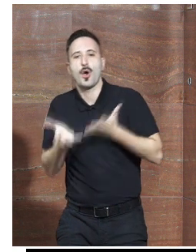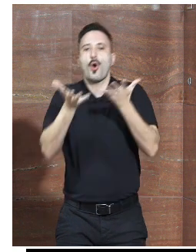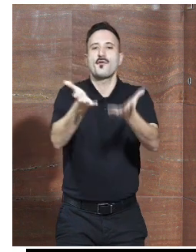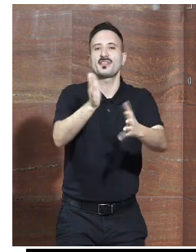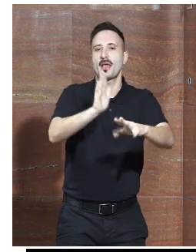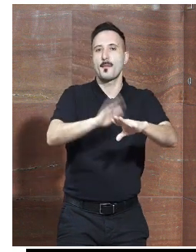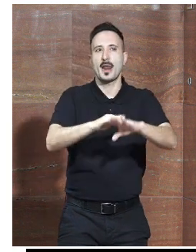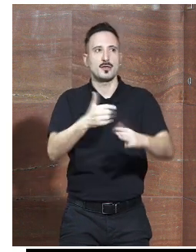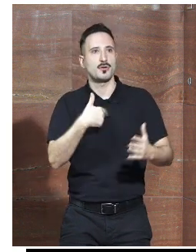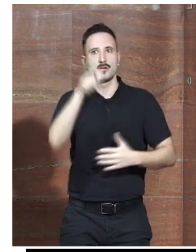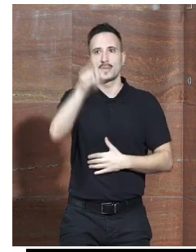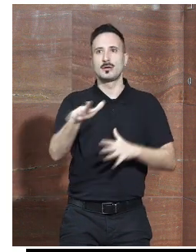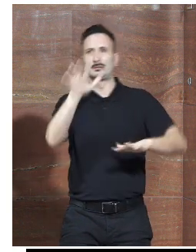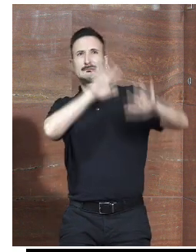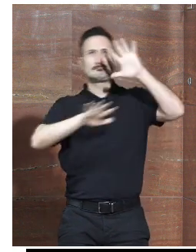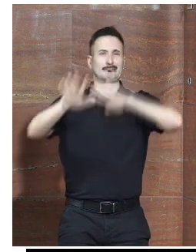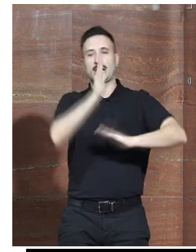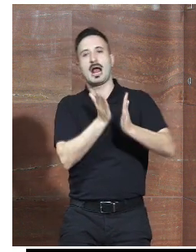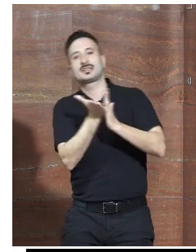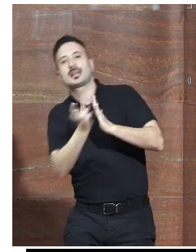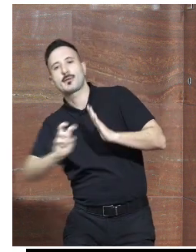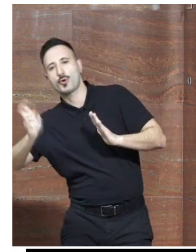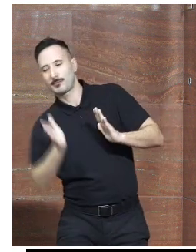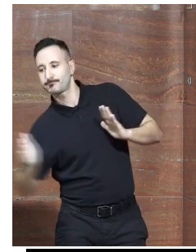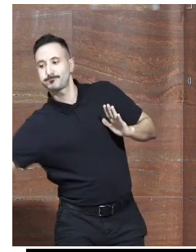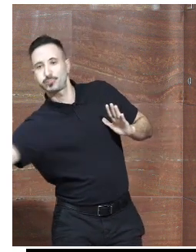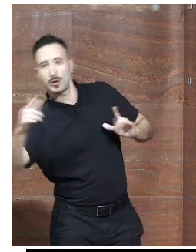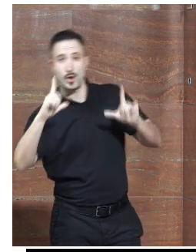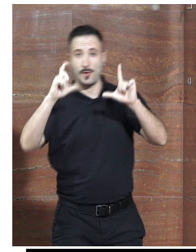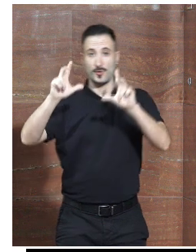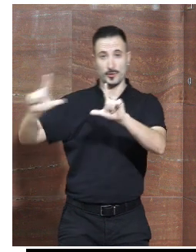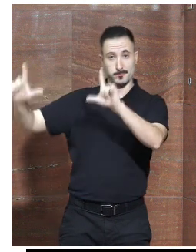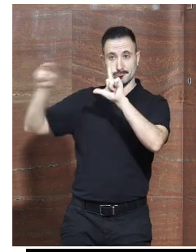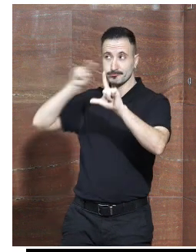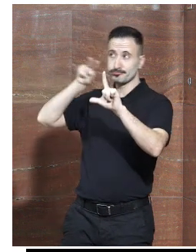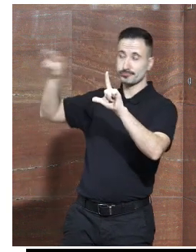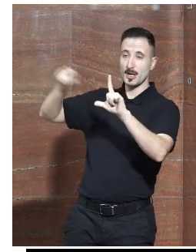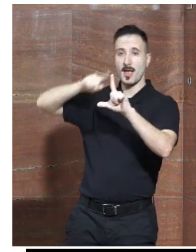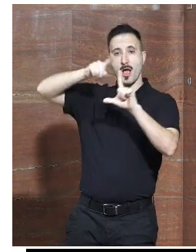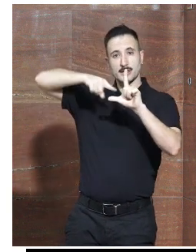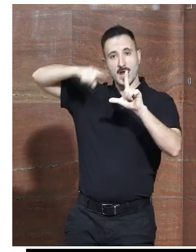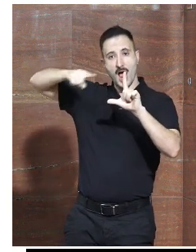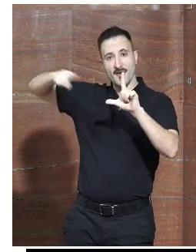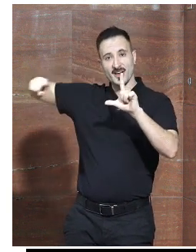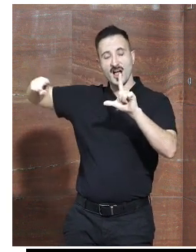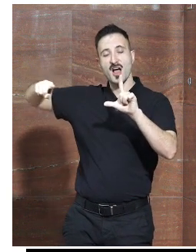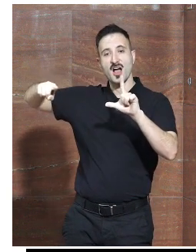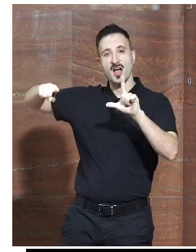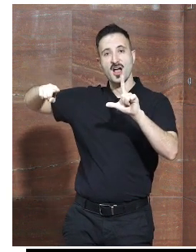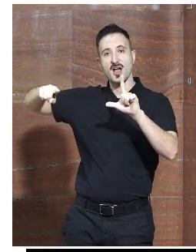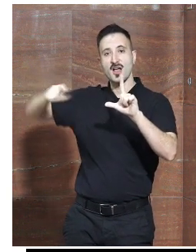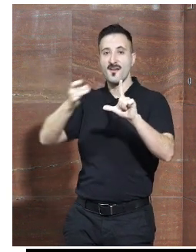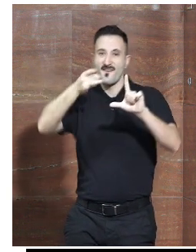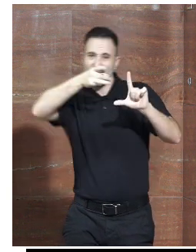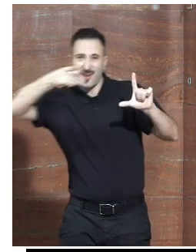viendo si aquello se complejiza mucho, ¿no? Entonces, claro, en esta fotografía vemos una gráfica, vemos distintos elementos de señalización, flechas